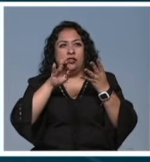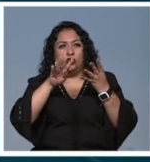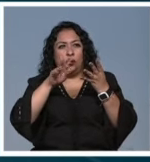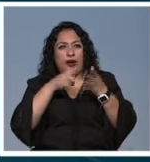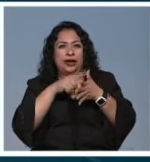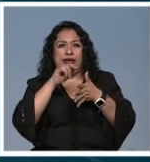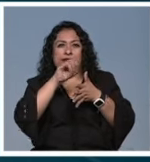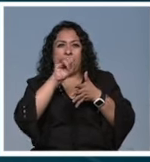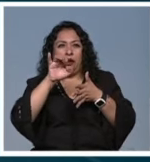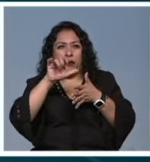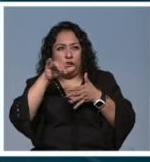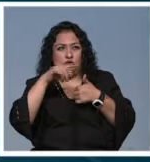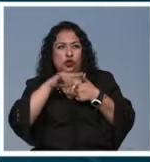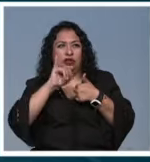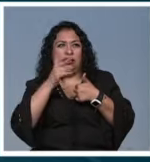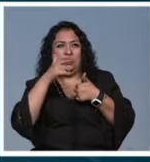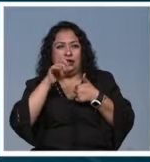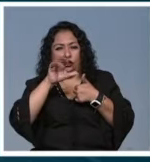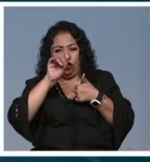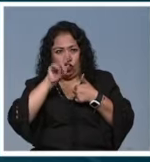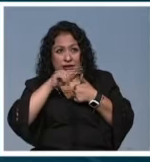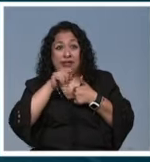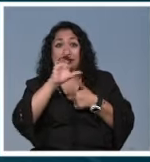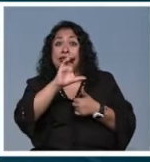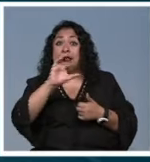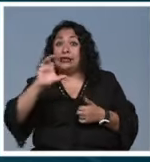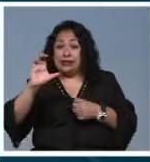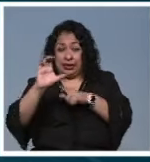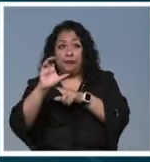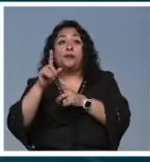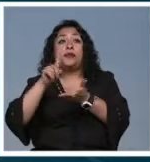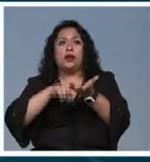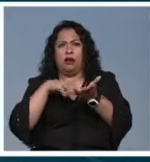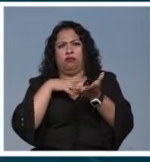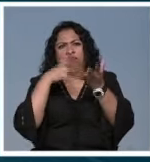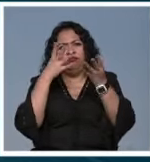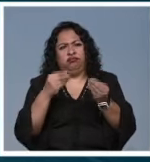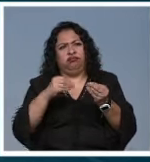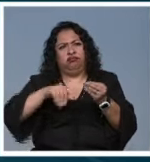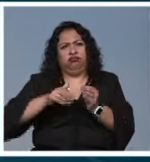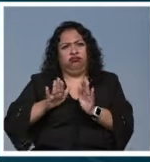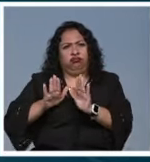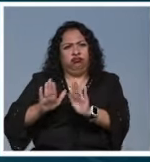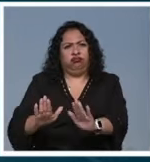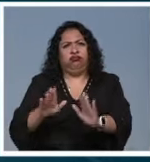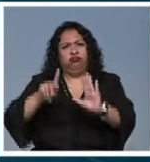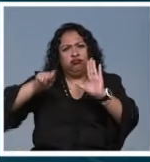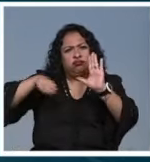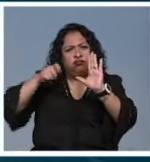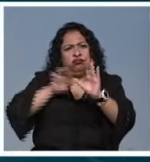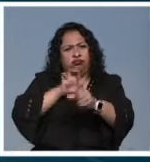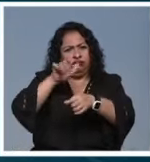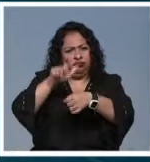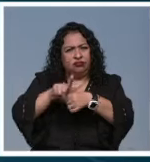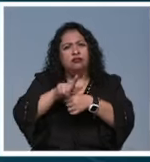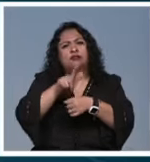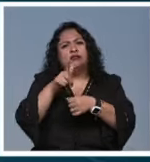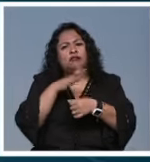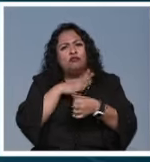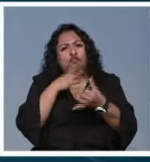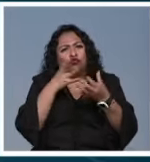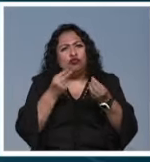Isabel Muñoz Cota e Ignacio Ortiz. El CCC también cuenta con un valioso acervo bibliográfico especializado y un